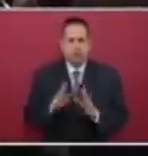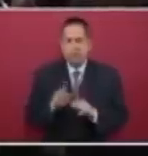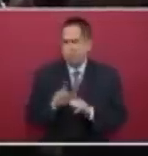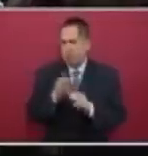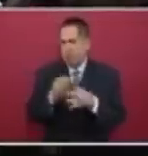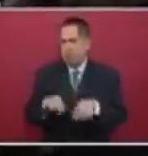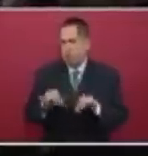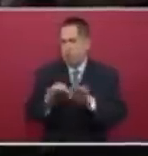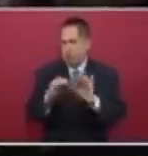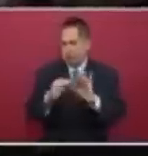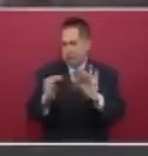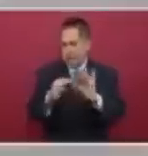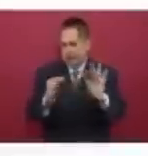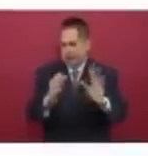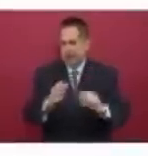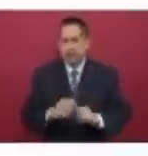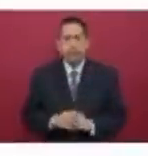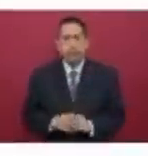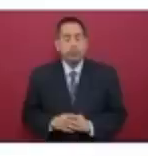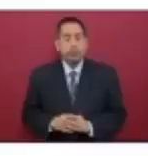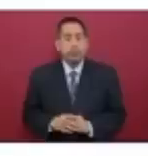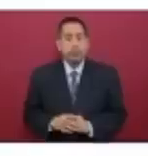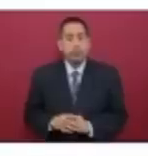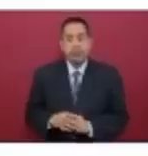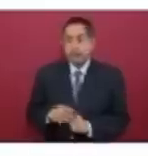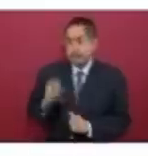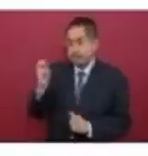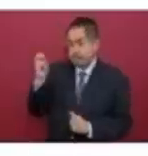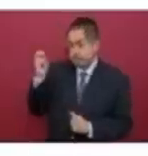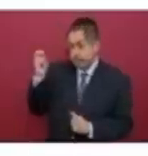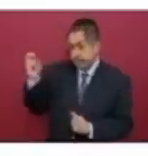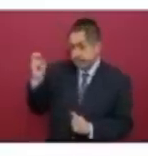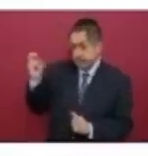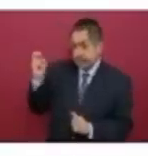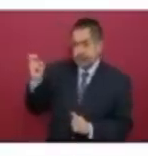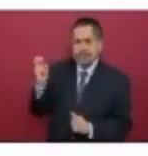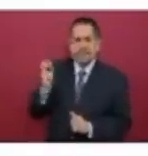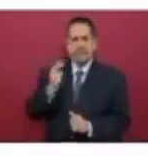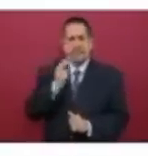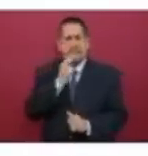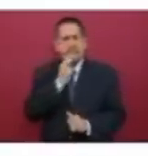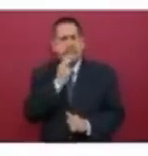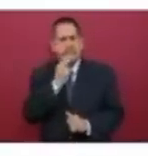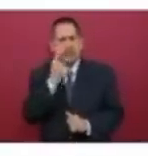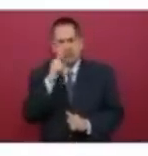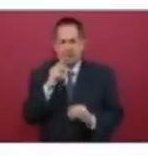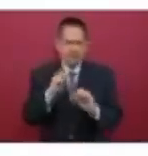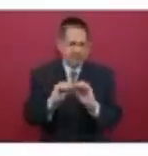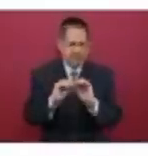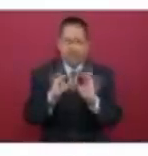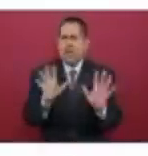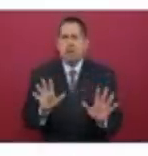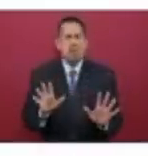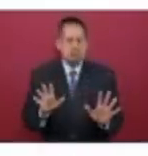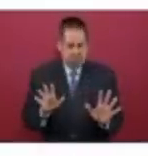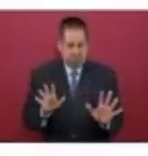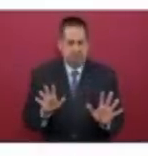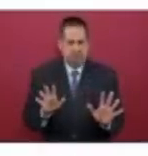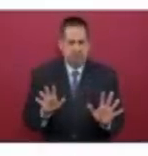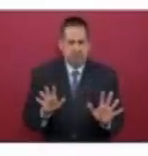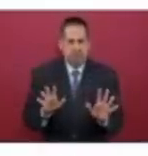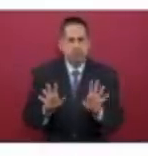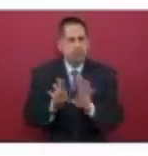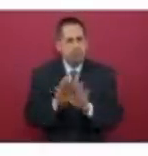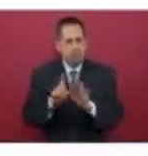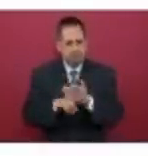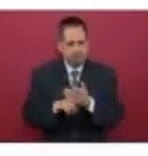importante porque esto nos va a servir para definir un método de